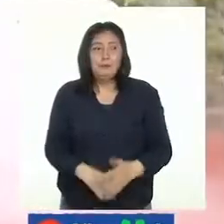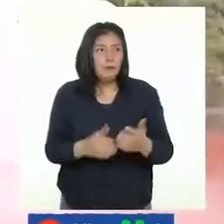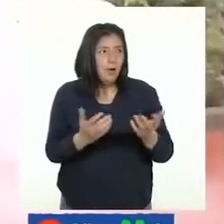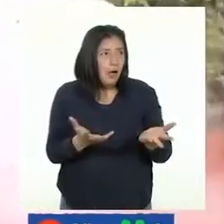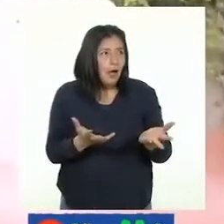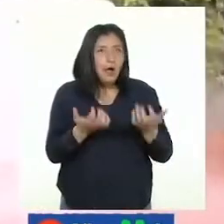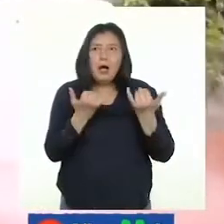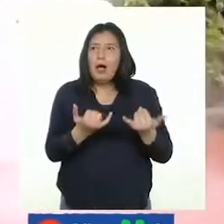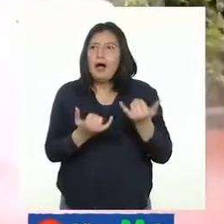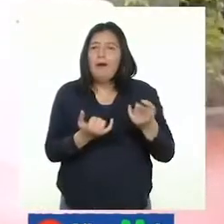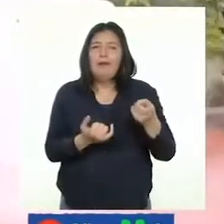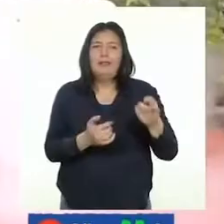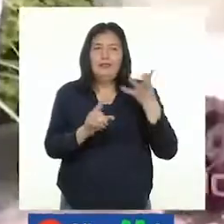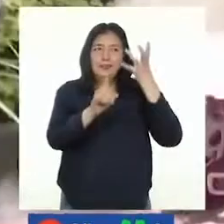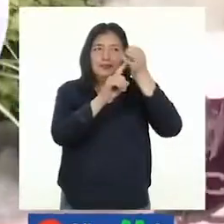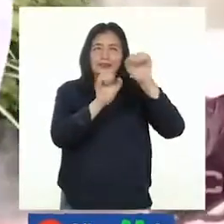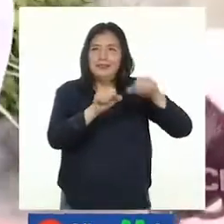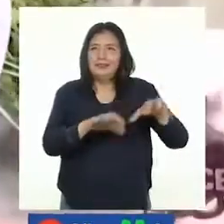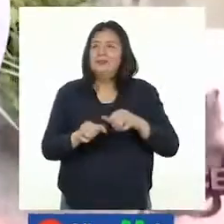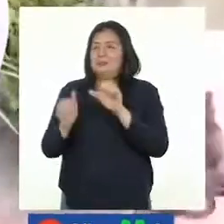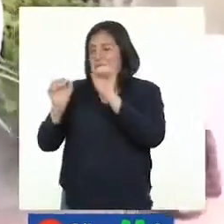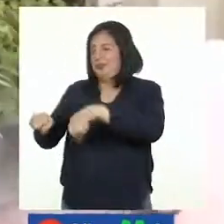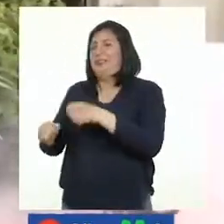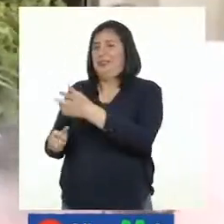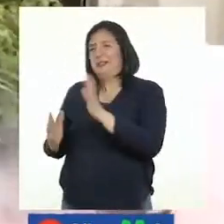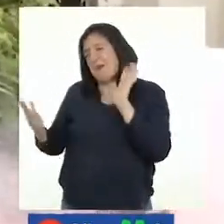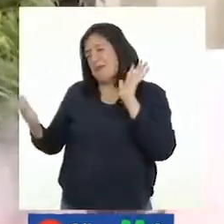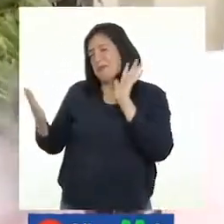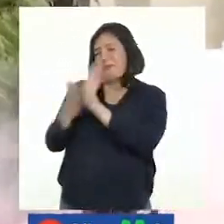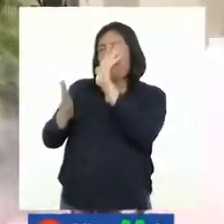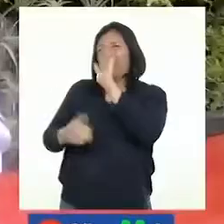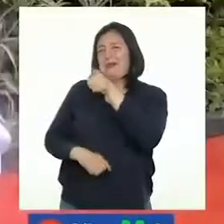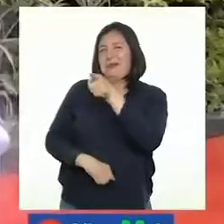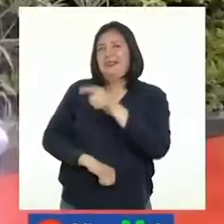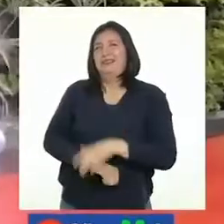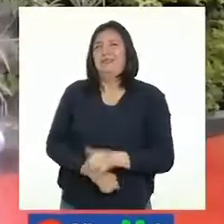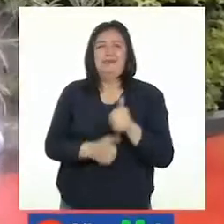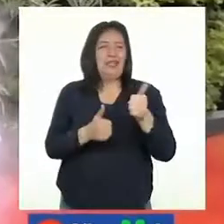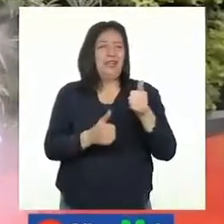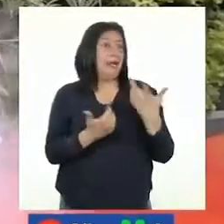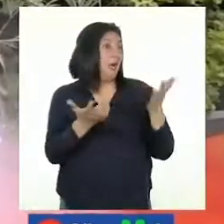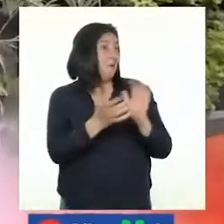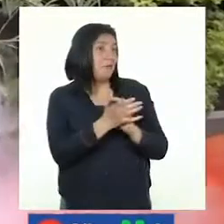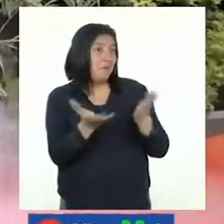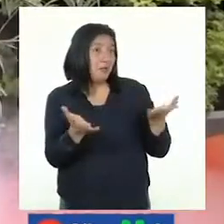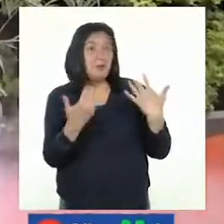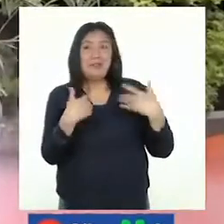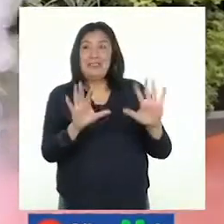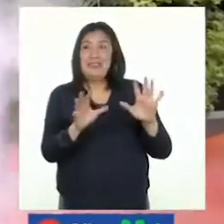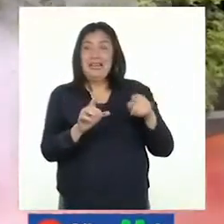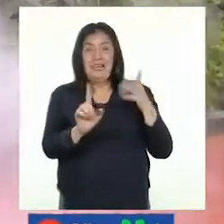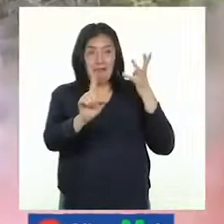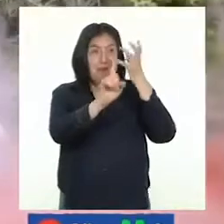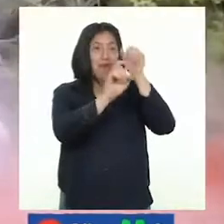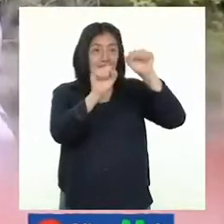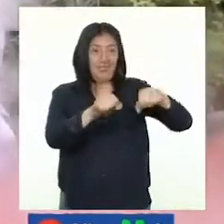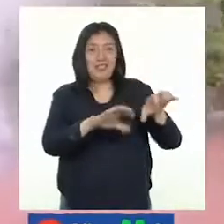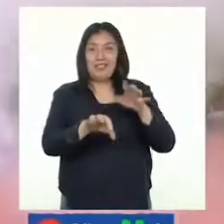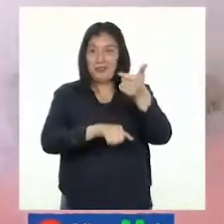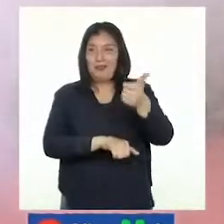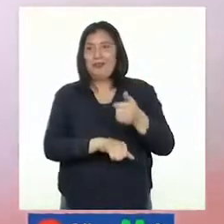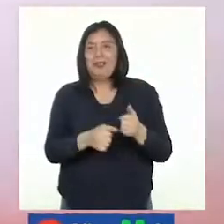Entonces ahora, ¿esto ha sido un reto cumplido? Recontra cumplido, es más, choca esos 5. Sí, bueno amigos, esto fue un reto